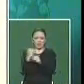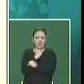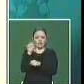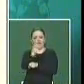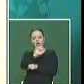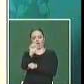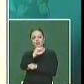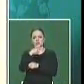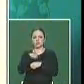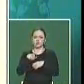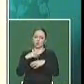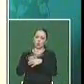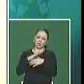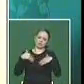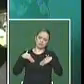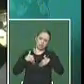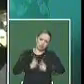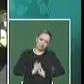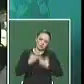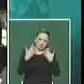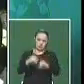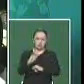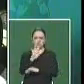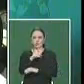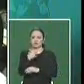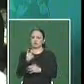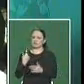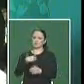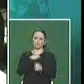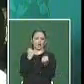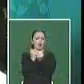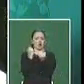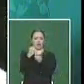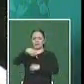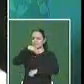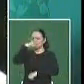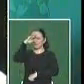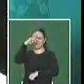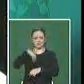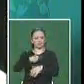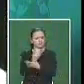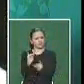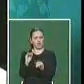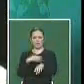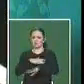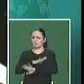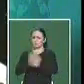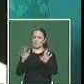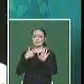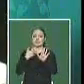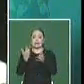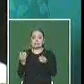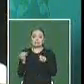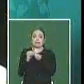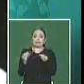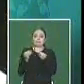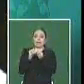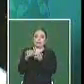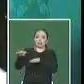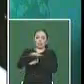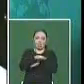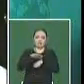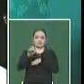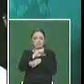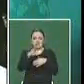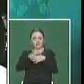cansado ya, ya cansado. Ya no cabemos más carros en Medellín y así quieren meter y meter más y más